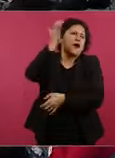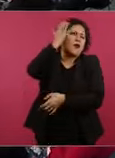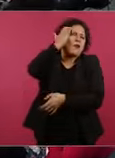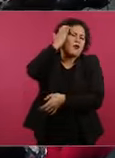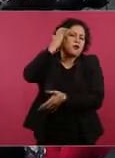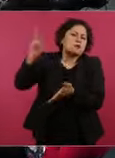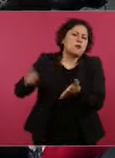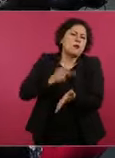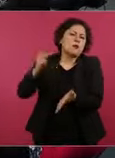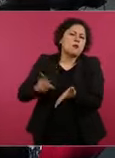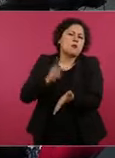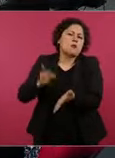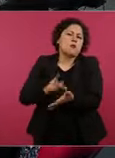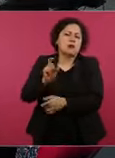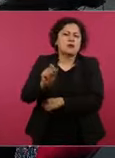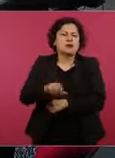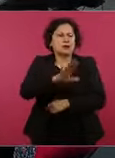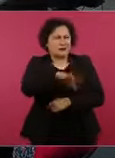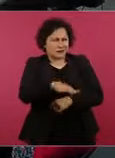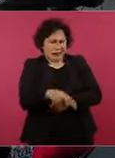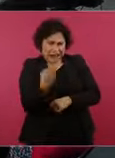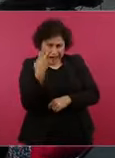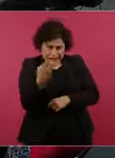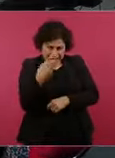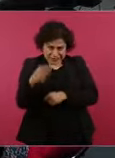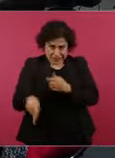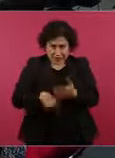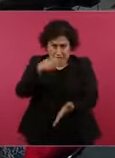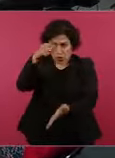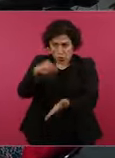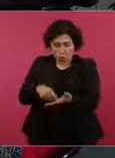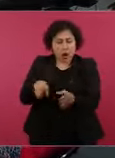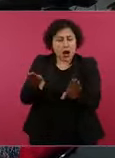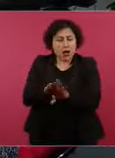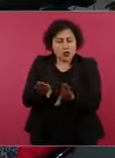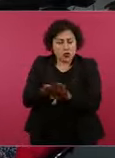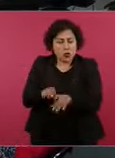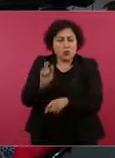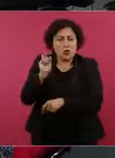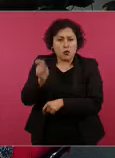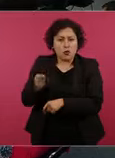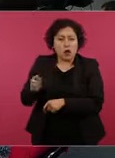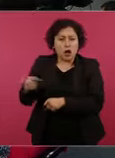Esa es la zona que está en disputa por dos grupos. Sí, pero ni siquiera es